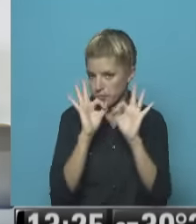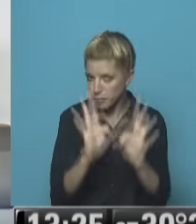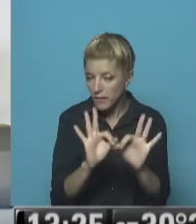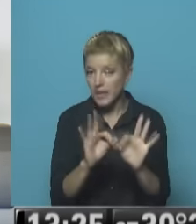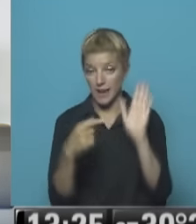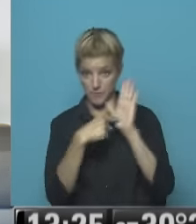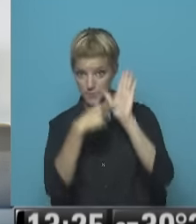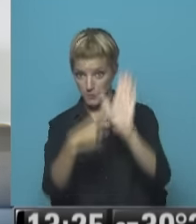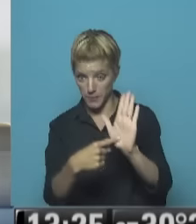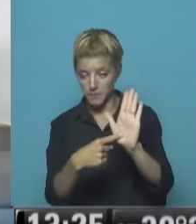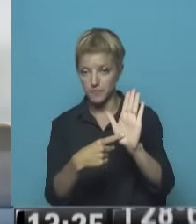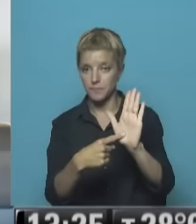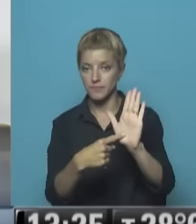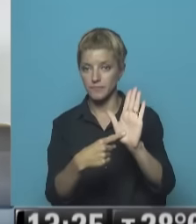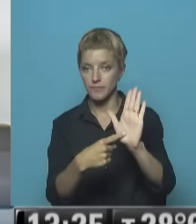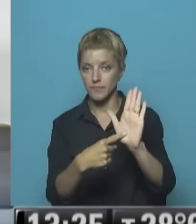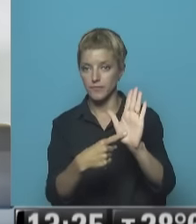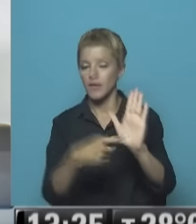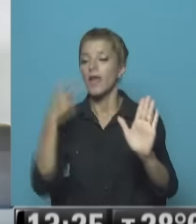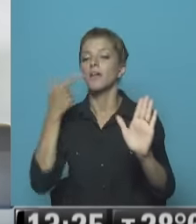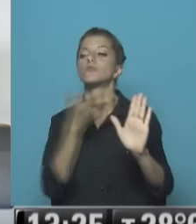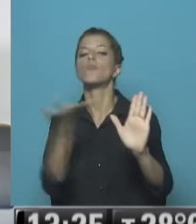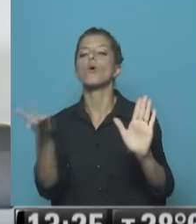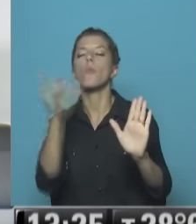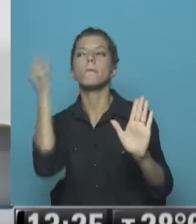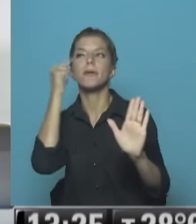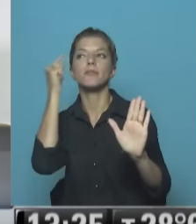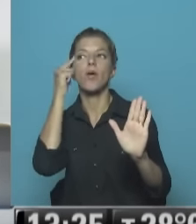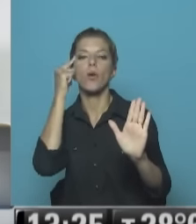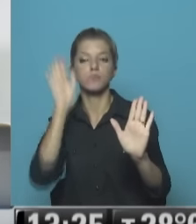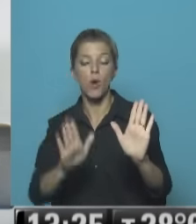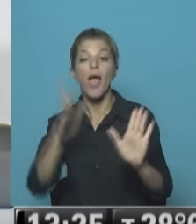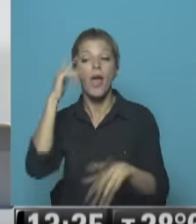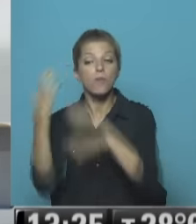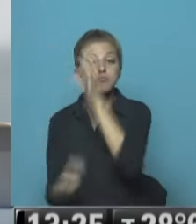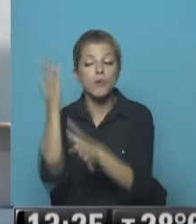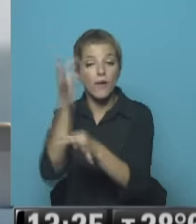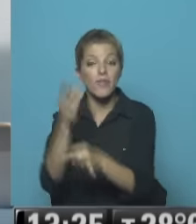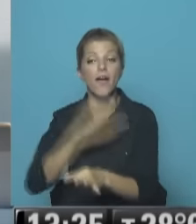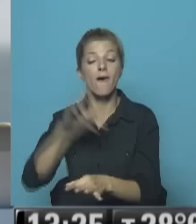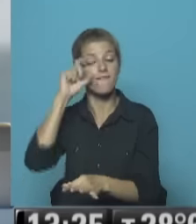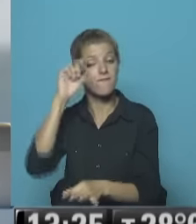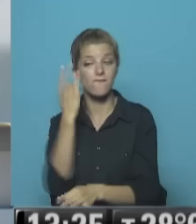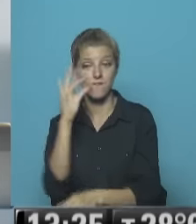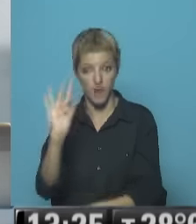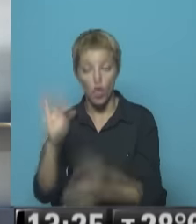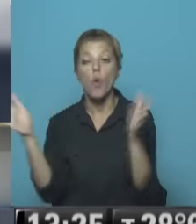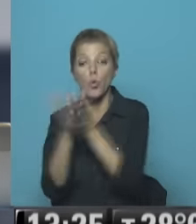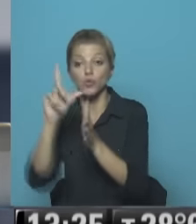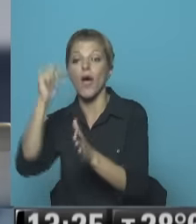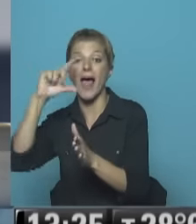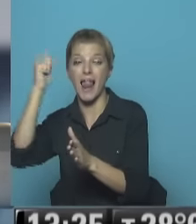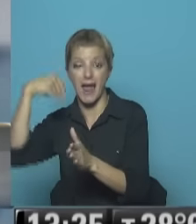cuya fotografía están viendo, se mostró como un pensador singular. Fundó la Escuela Freudiana de París junto a Jacques Lacan y